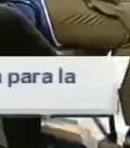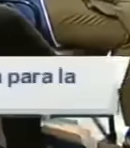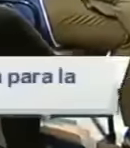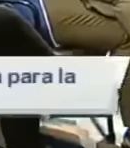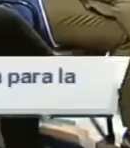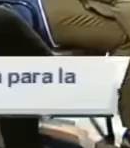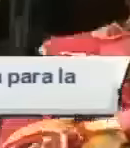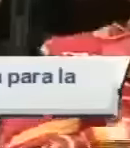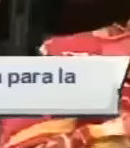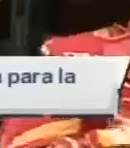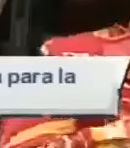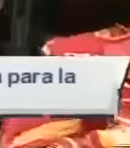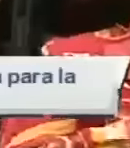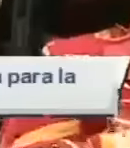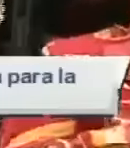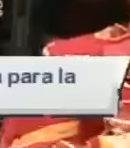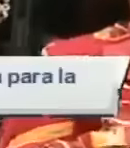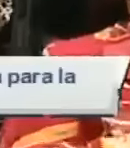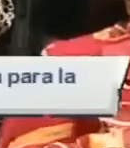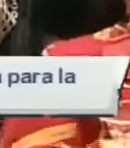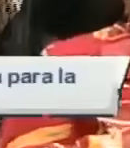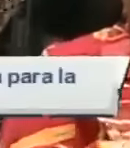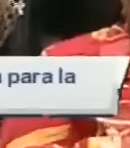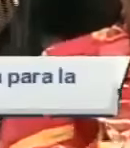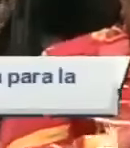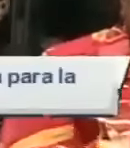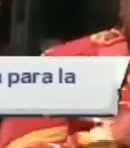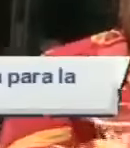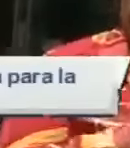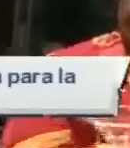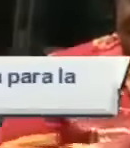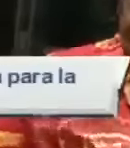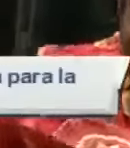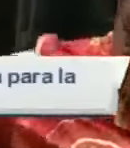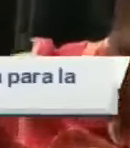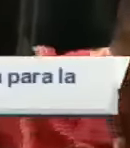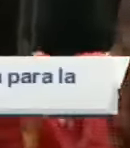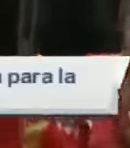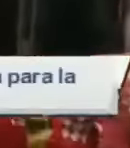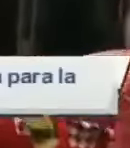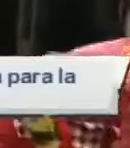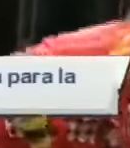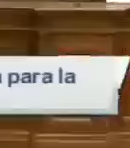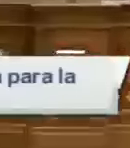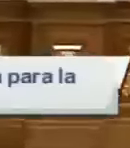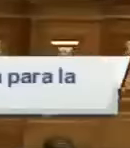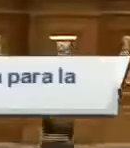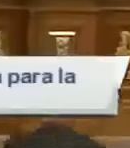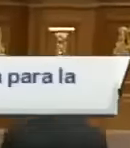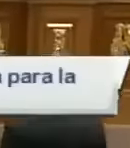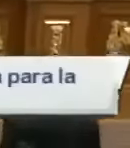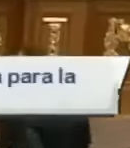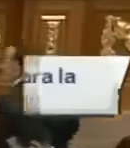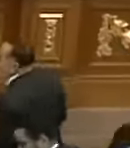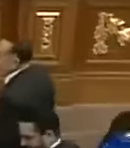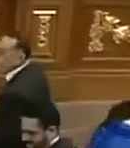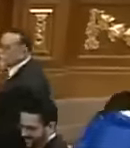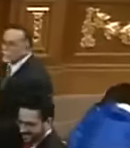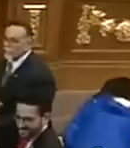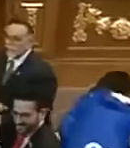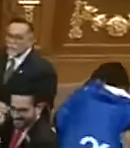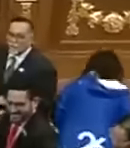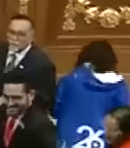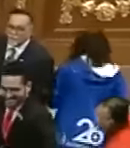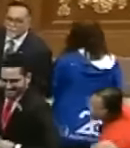en contacto con esos hermanos indígenas. Ya un hermano indígena salió para la Guayana Esequiba